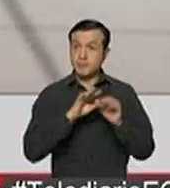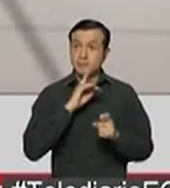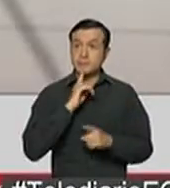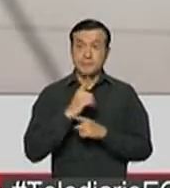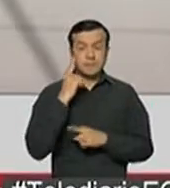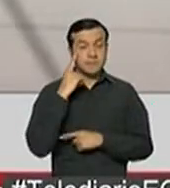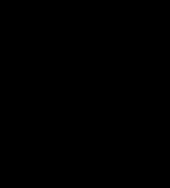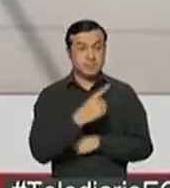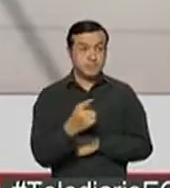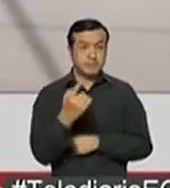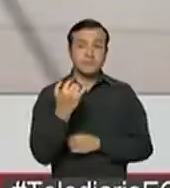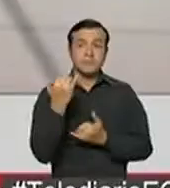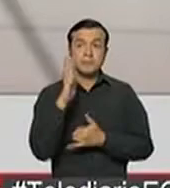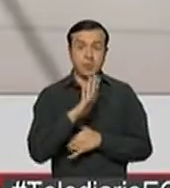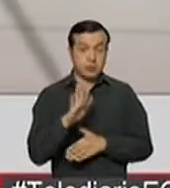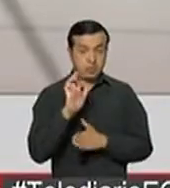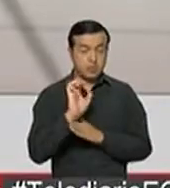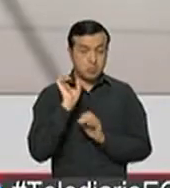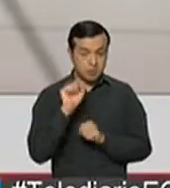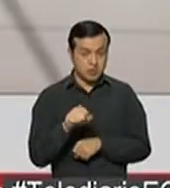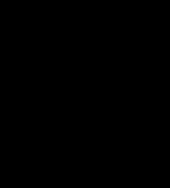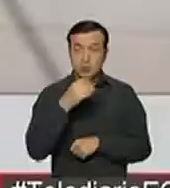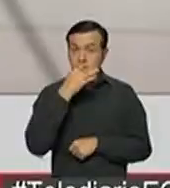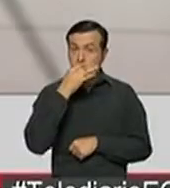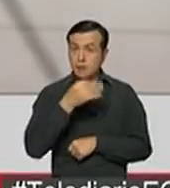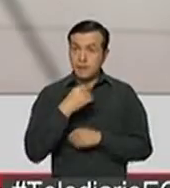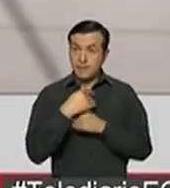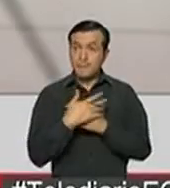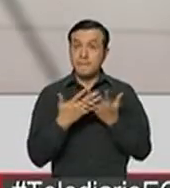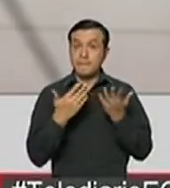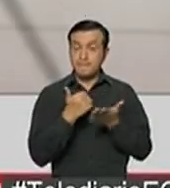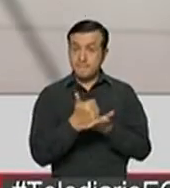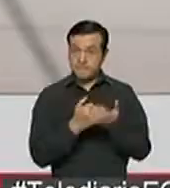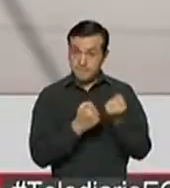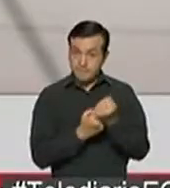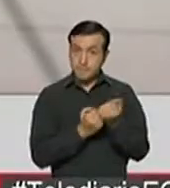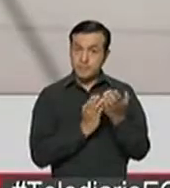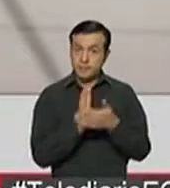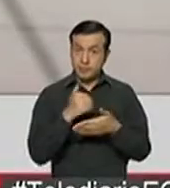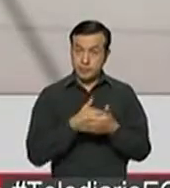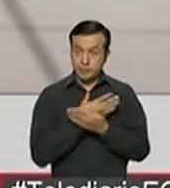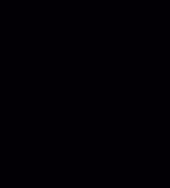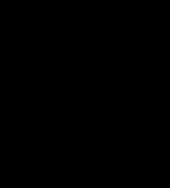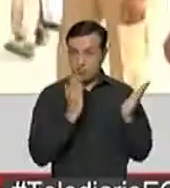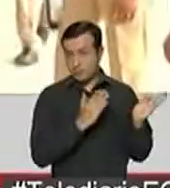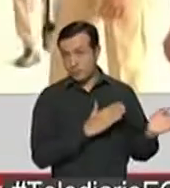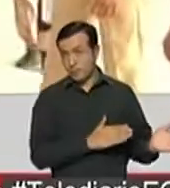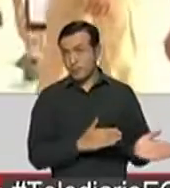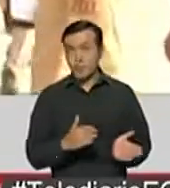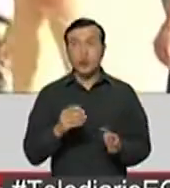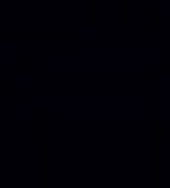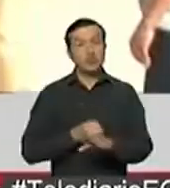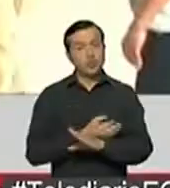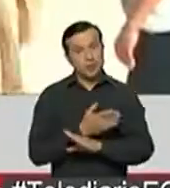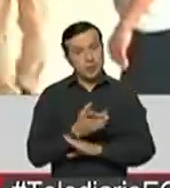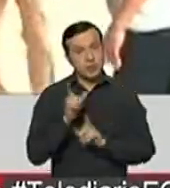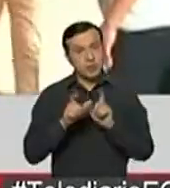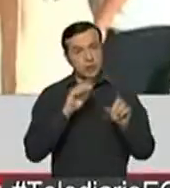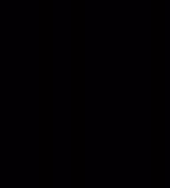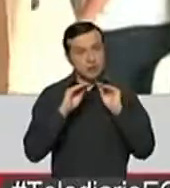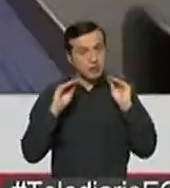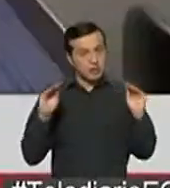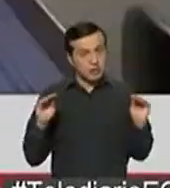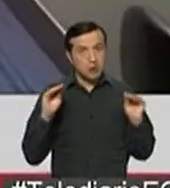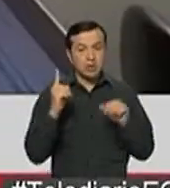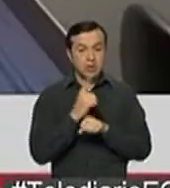carreras en líneas que hoy el país las tiene como una realidad, ha permitido ampliar el acceso e ir reduciendo la brecha. Recomienda a los estudiantes llegar